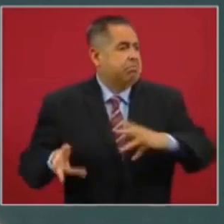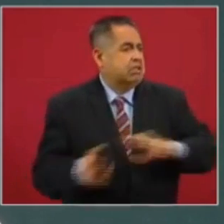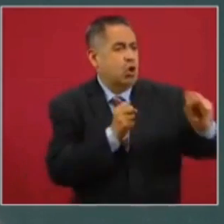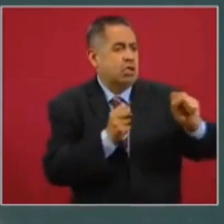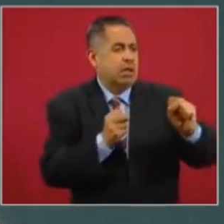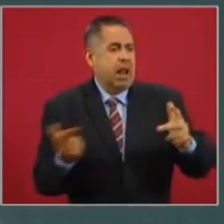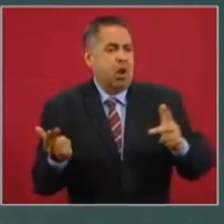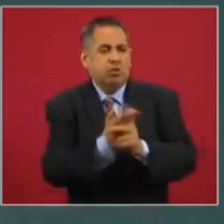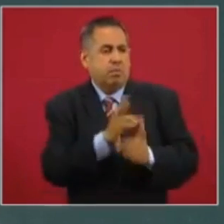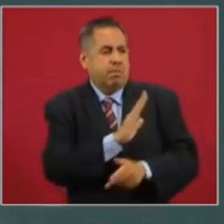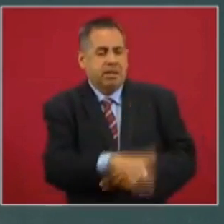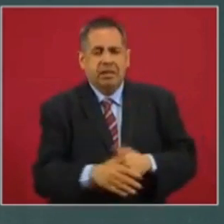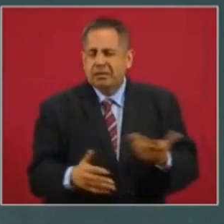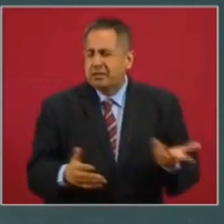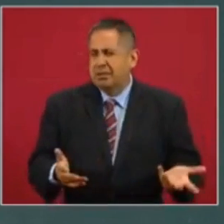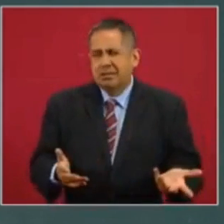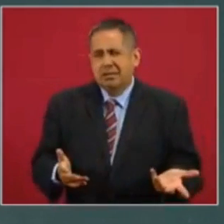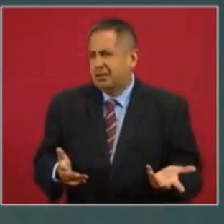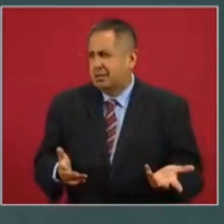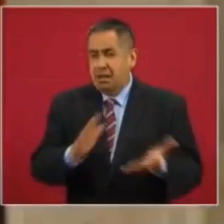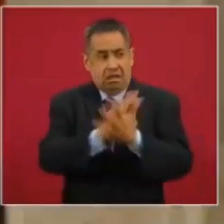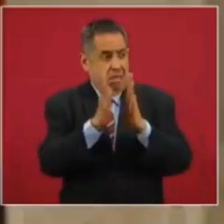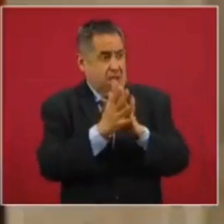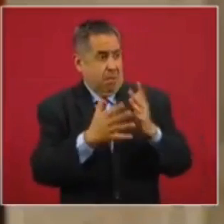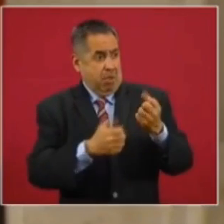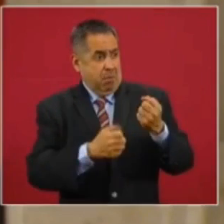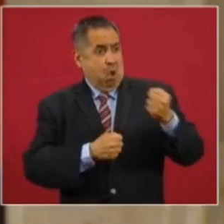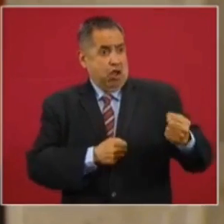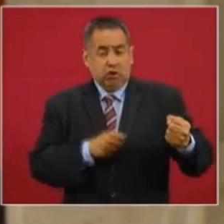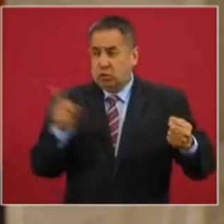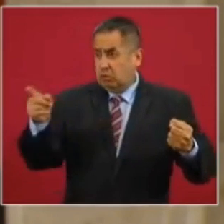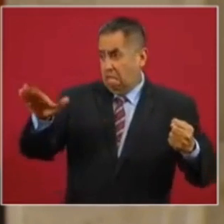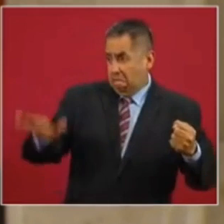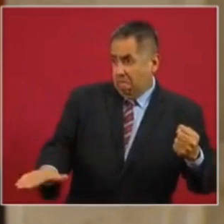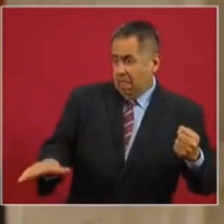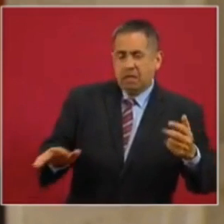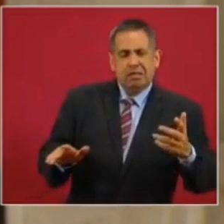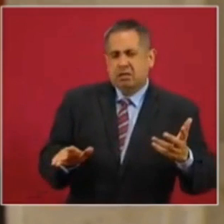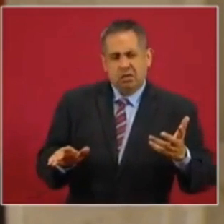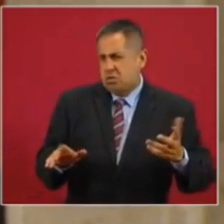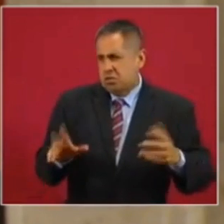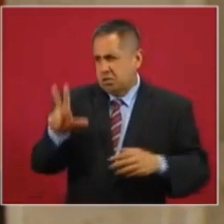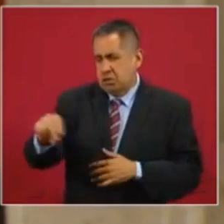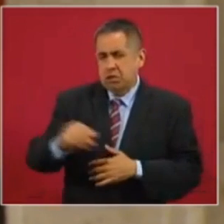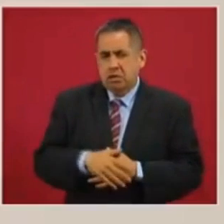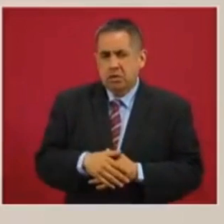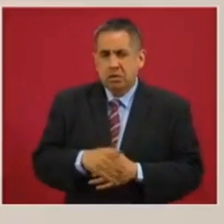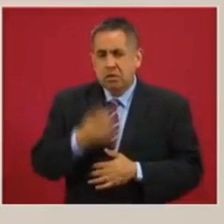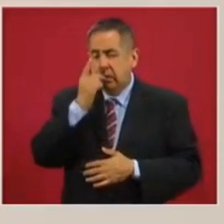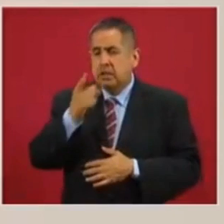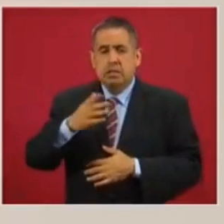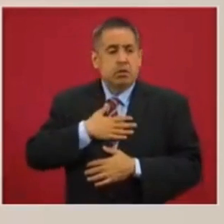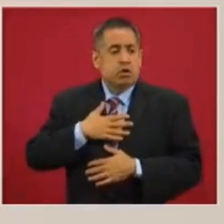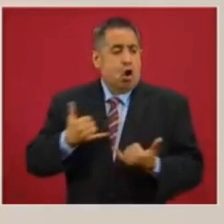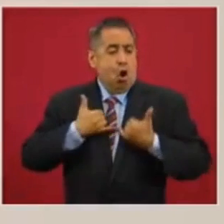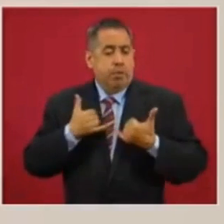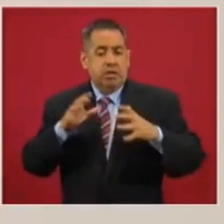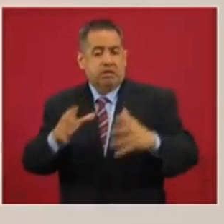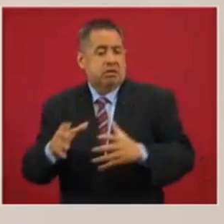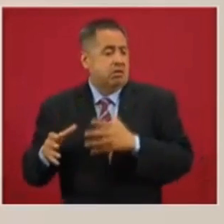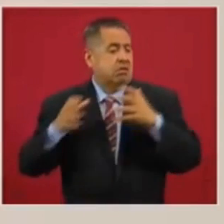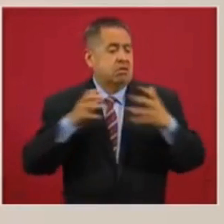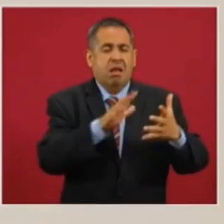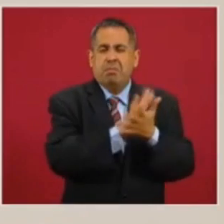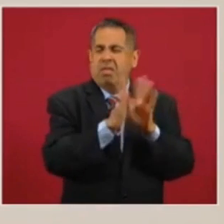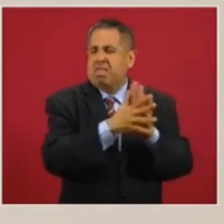y no es posible que los delincuentes sean más poderosos que usted señor presidente dicen que a nuestros muchachos no se los entregaron a la